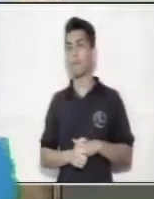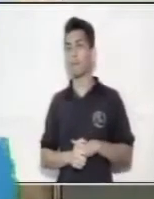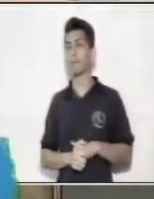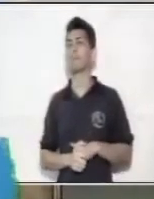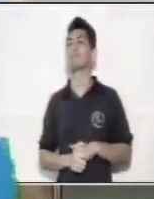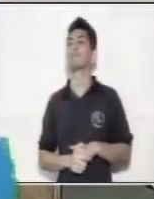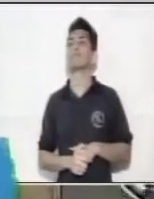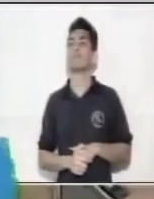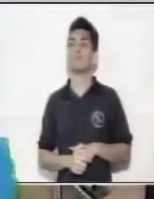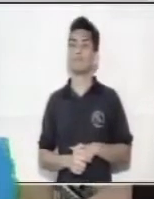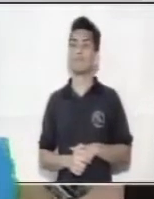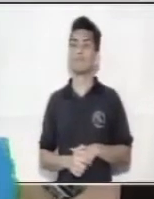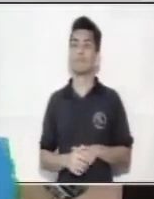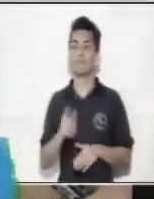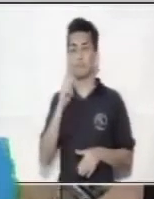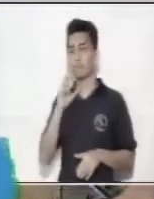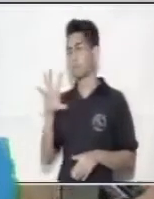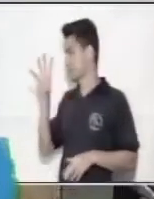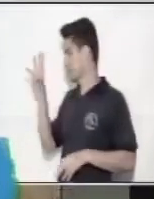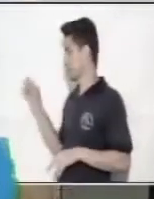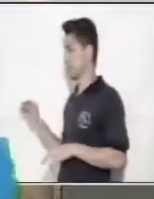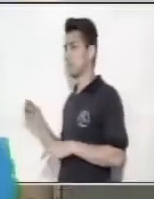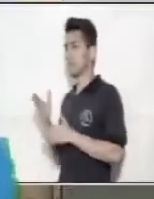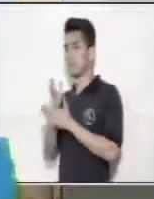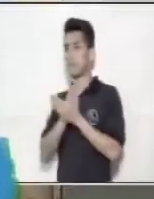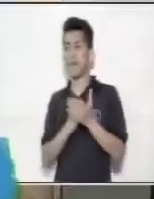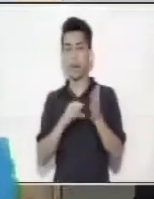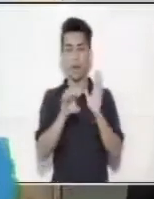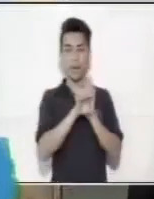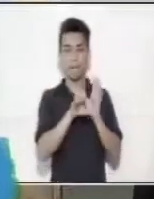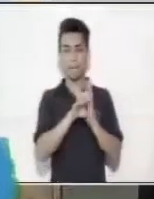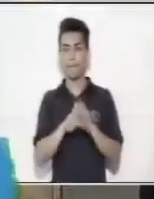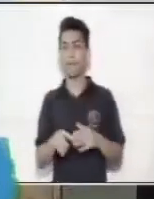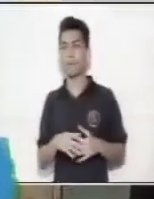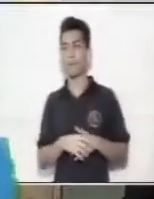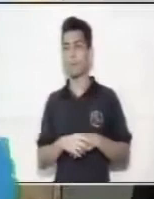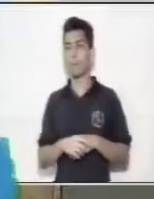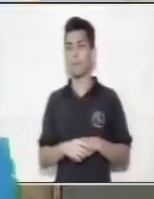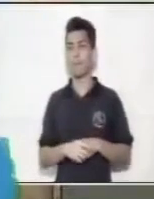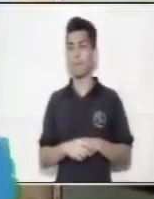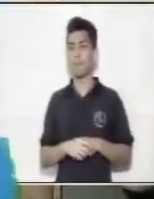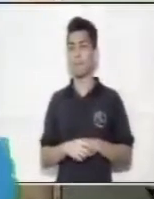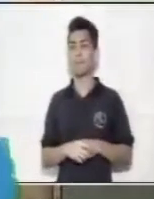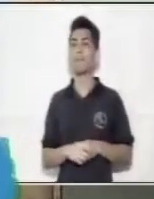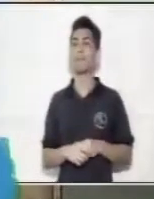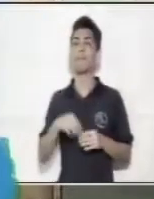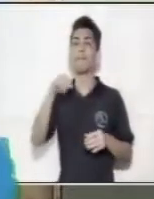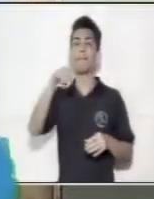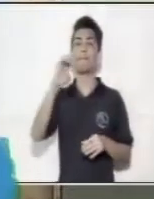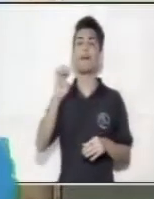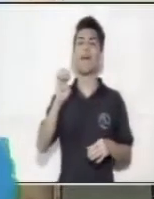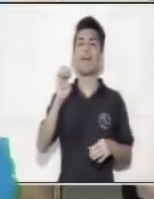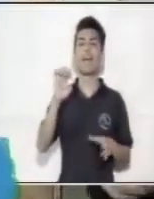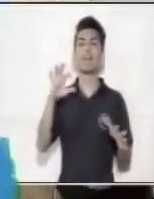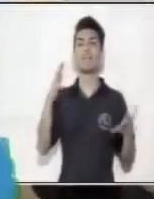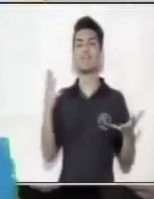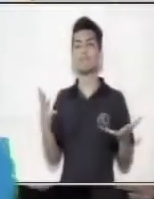¿Sí? Entonces, veamos algunos ejemplos. Si utilizamos me, el pronombre reflexivo